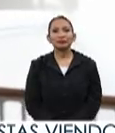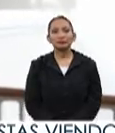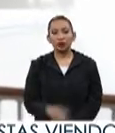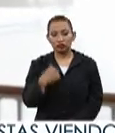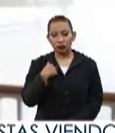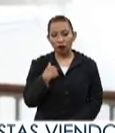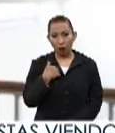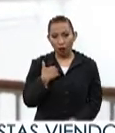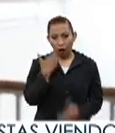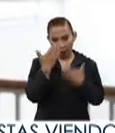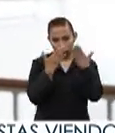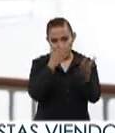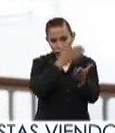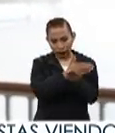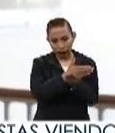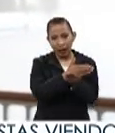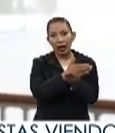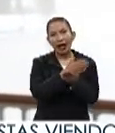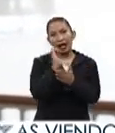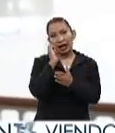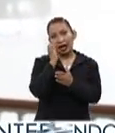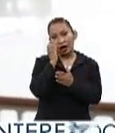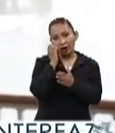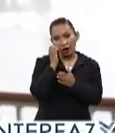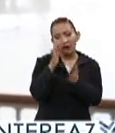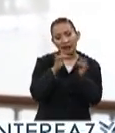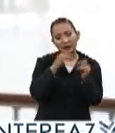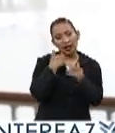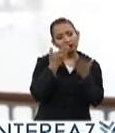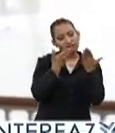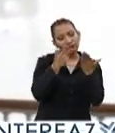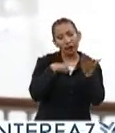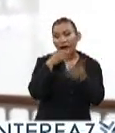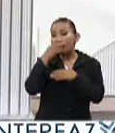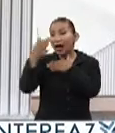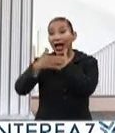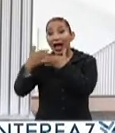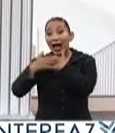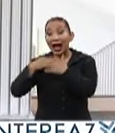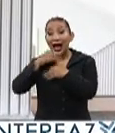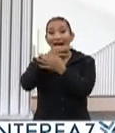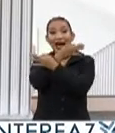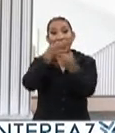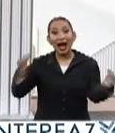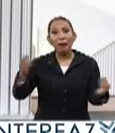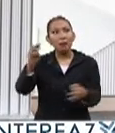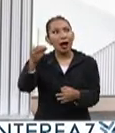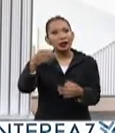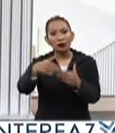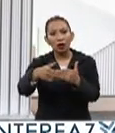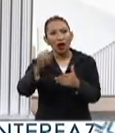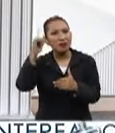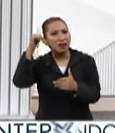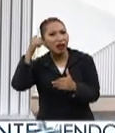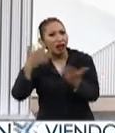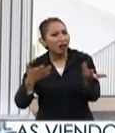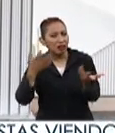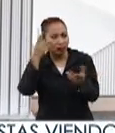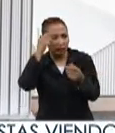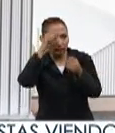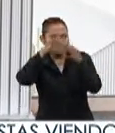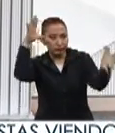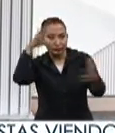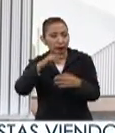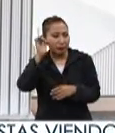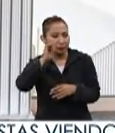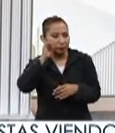Yo había entrado a estudiar francés en enero y la convocatoria sale en mayo, abril, no recuerdo la